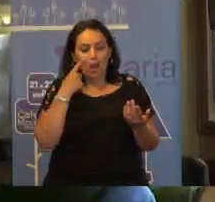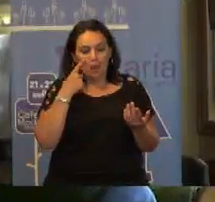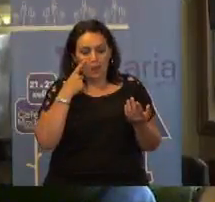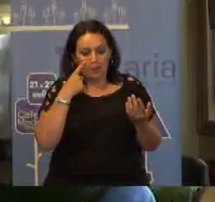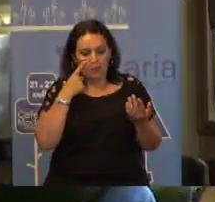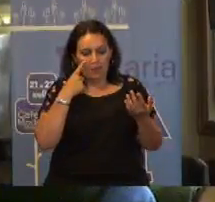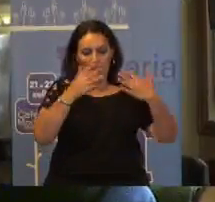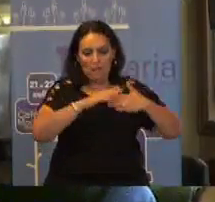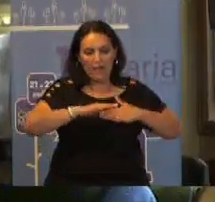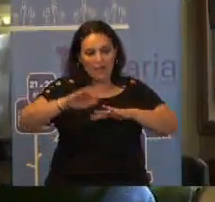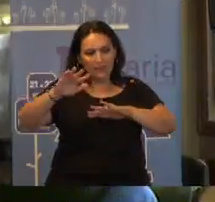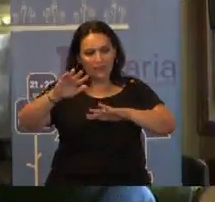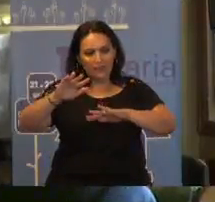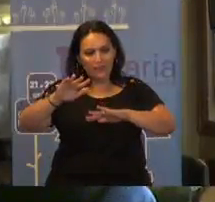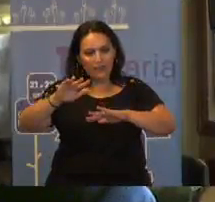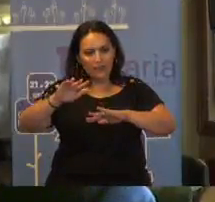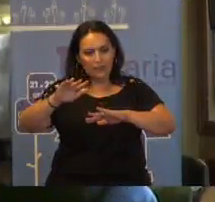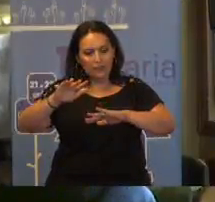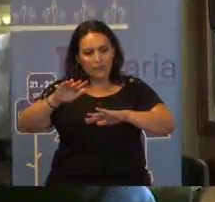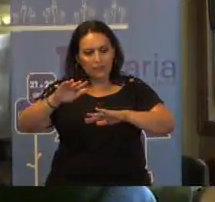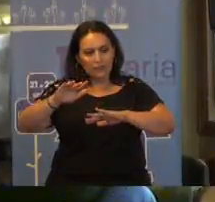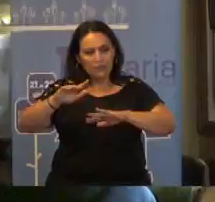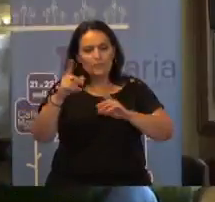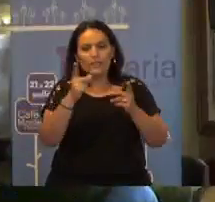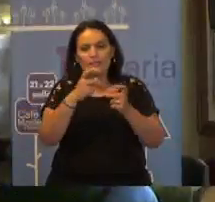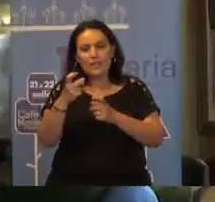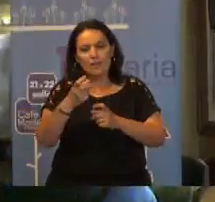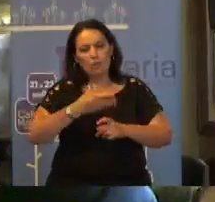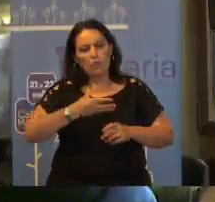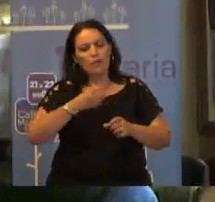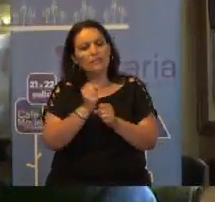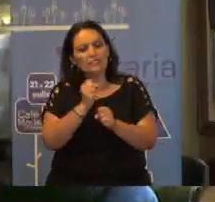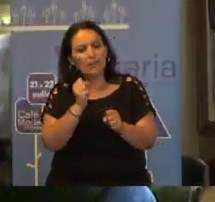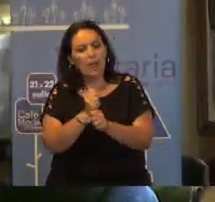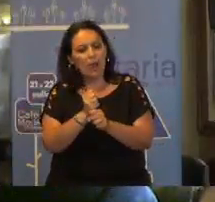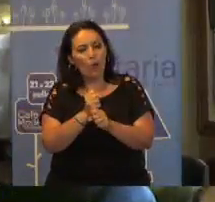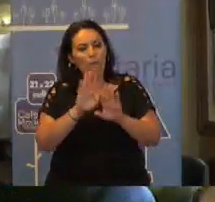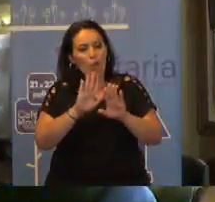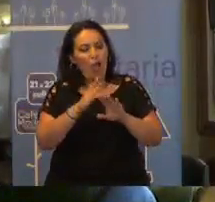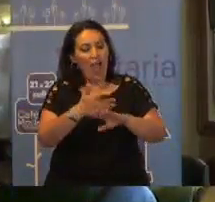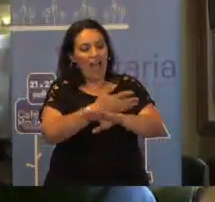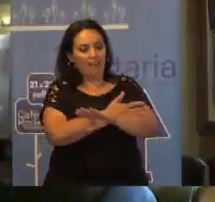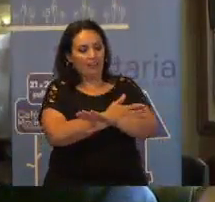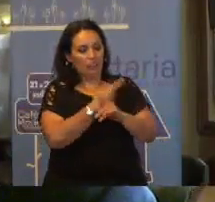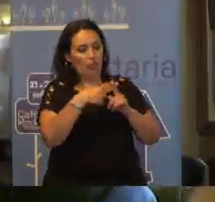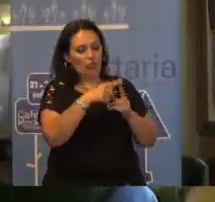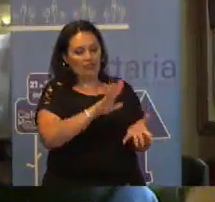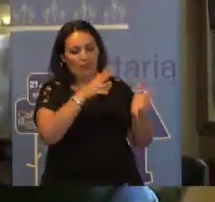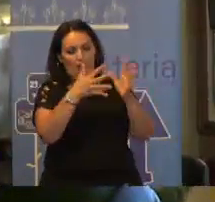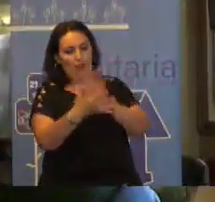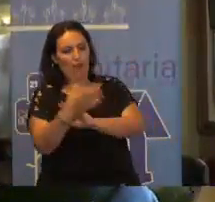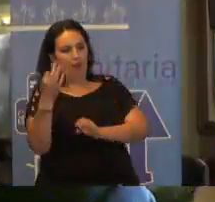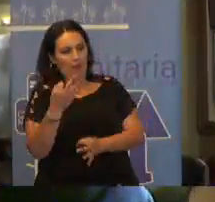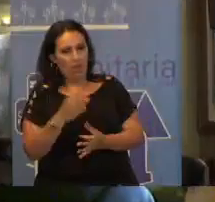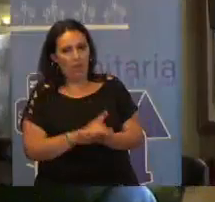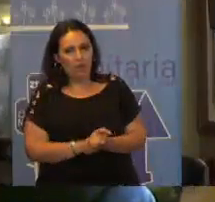van a poder desempeñar un bo traballo municipal si antes non cambian unha serie de cousas que penso que debe asumir